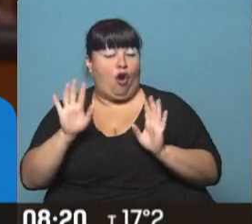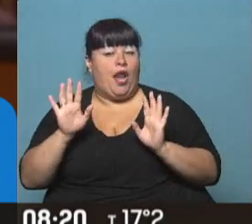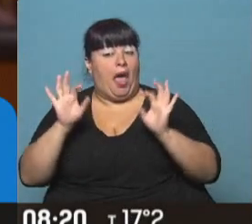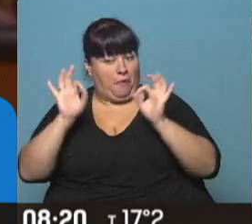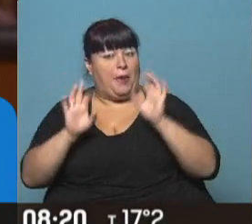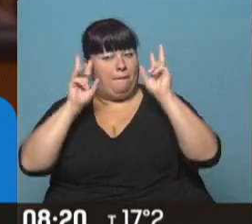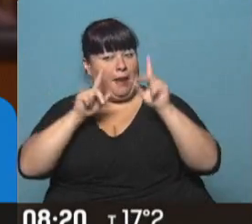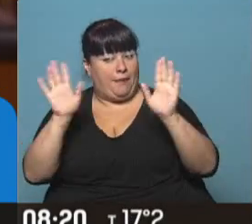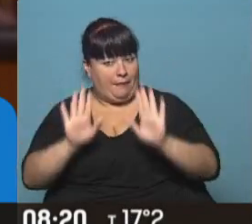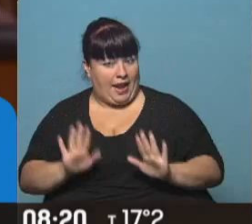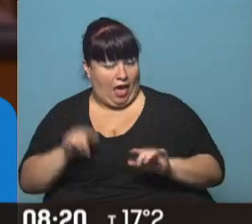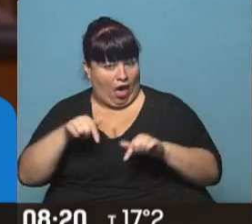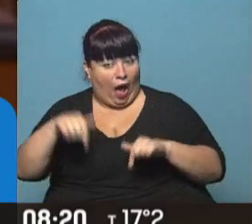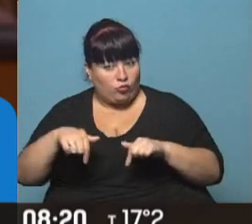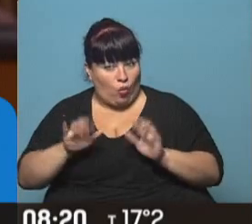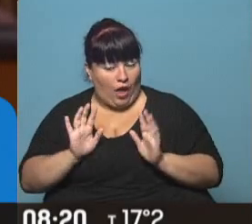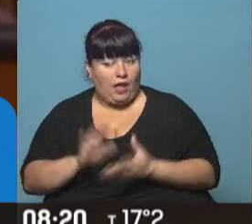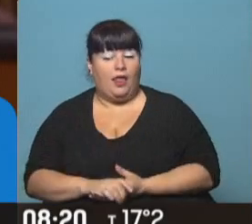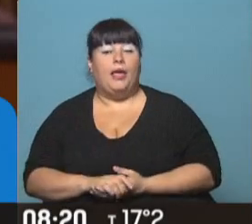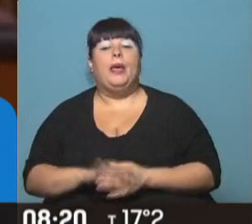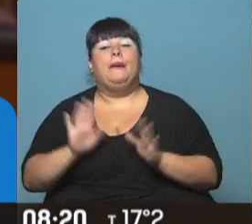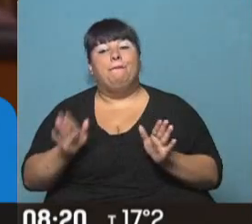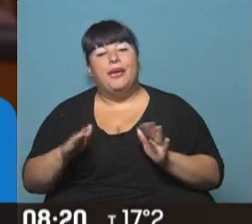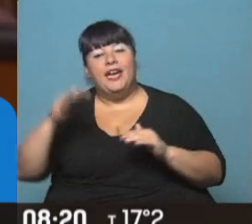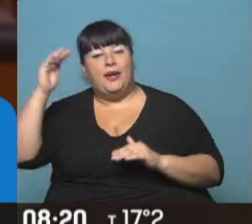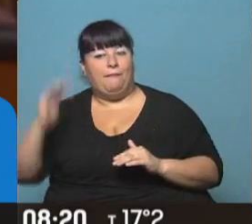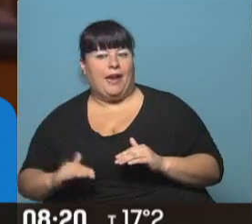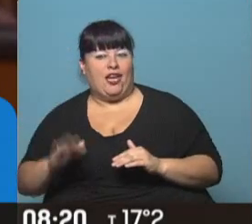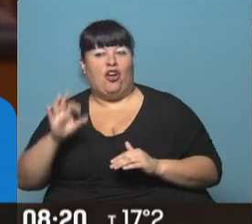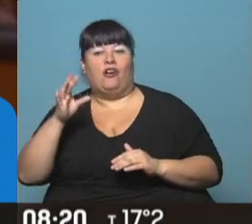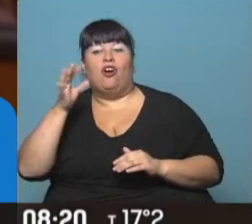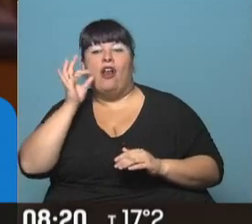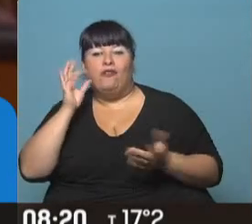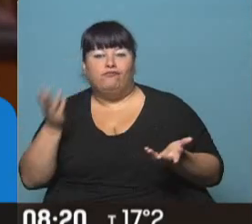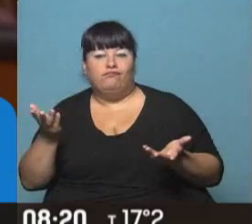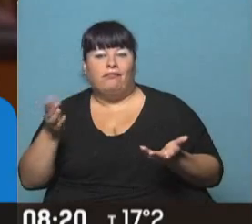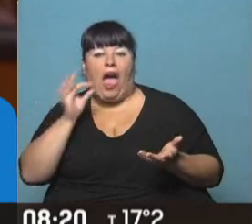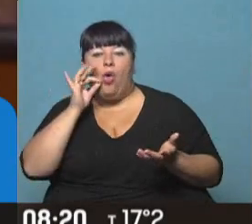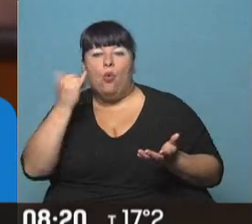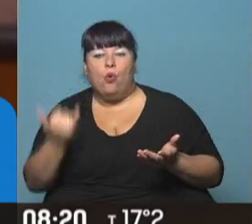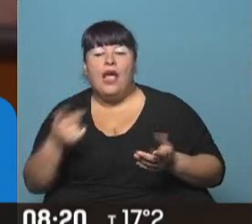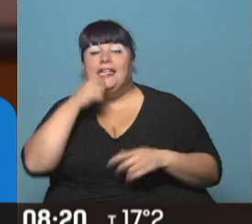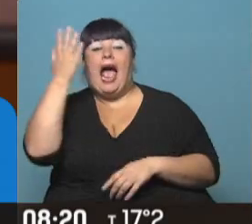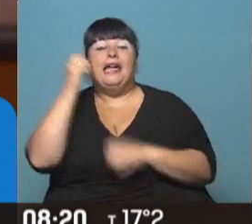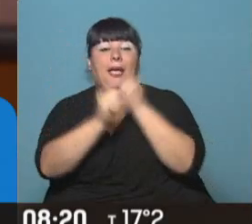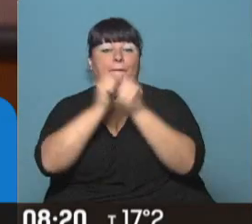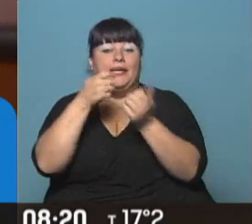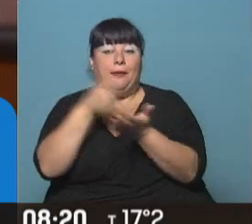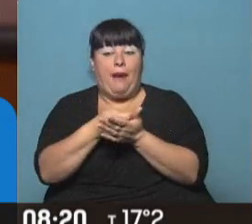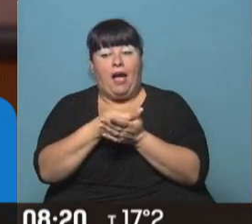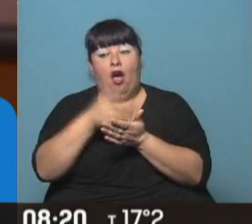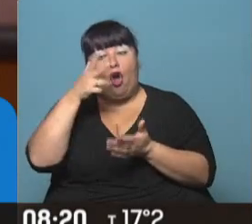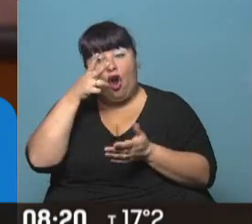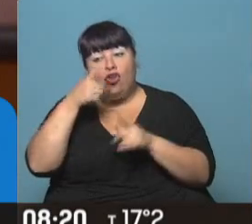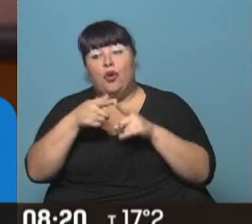bien diseñado, ¿sí? La versión actual, pero baja a 0 las bebidas edulcoradas. Entonces, lo que antes una empresa pagaba 8